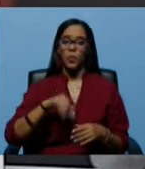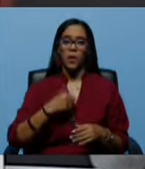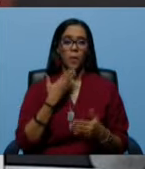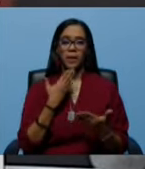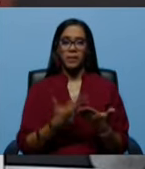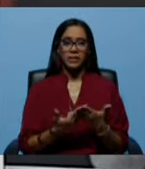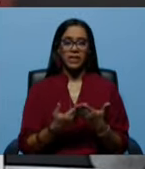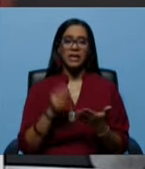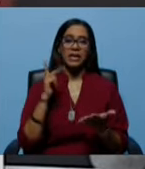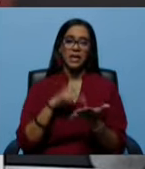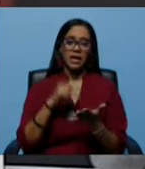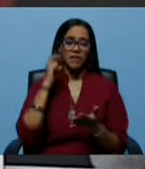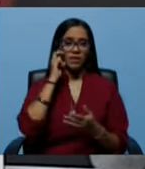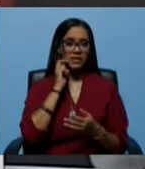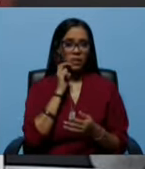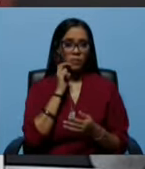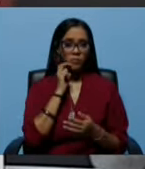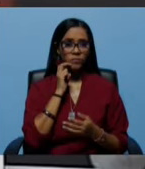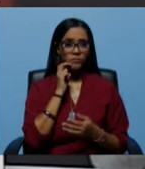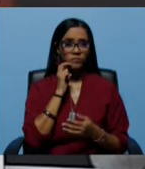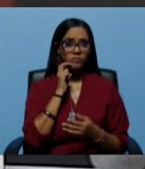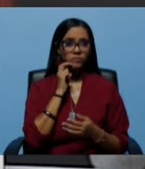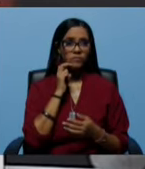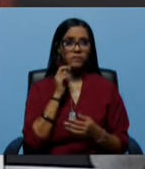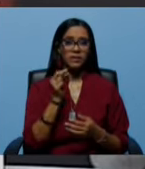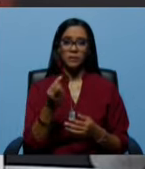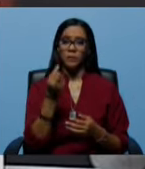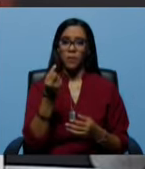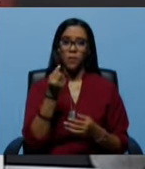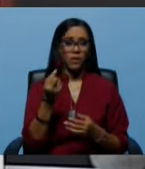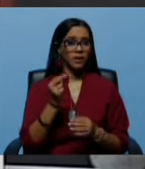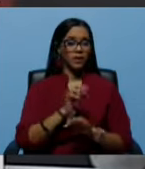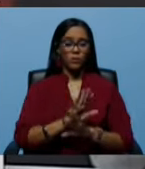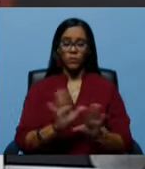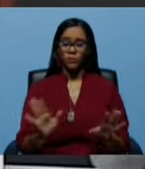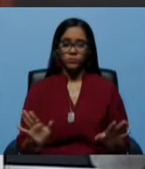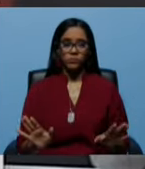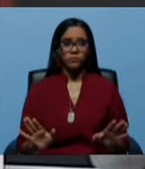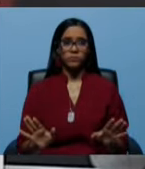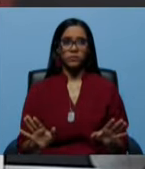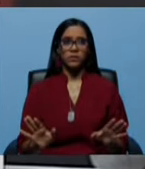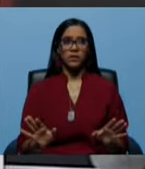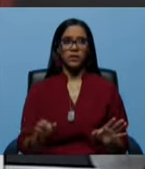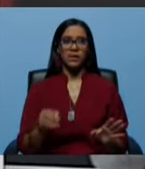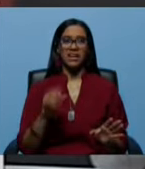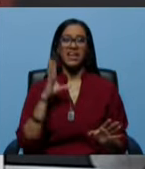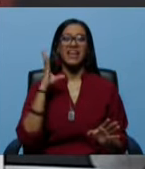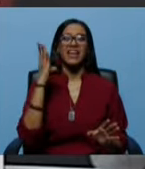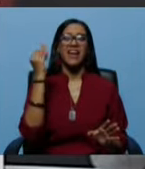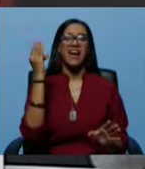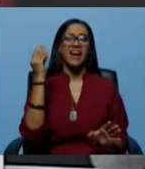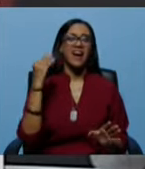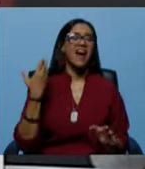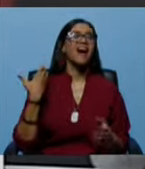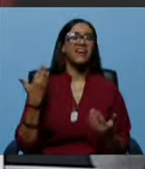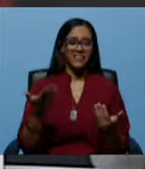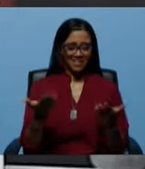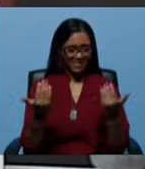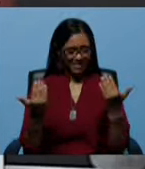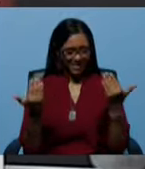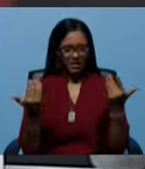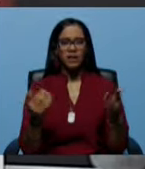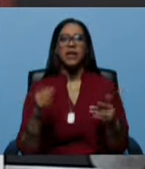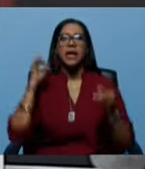permitir que llegue el fascismo. Por ningún lado. Que nos digan lo que les da la gana, les dé la gana, que inventen lo